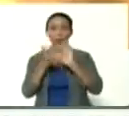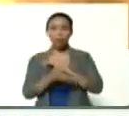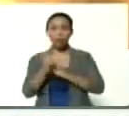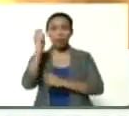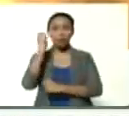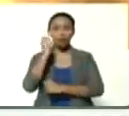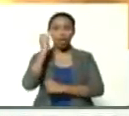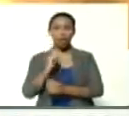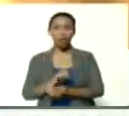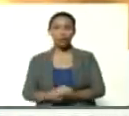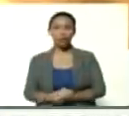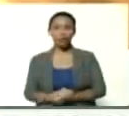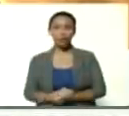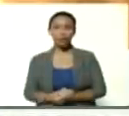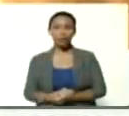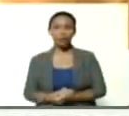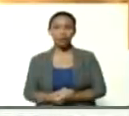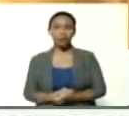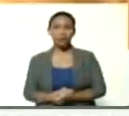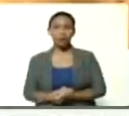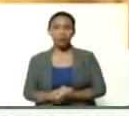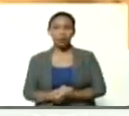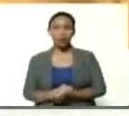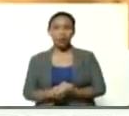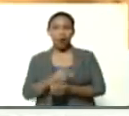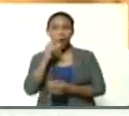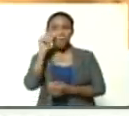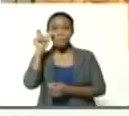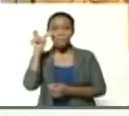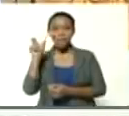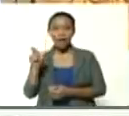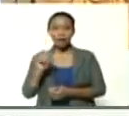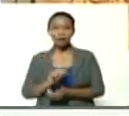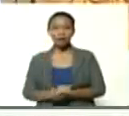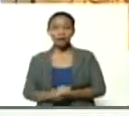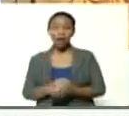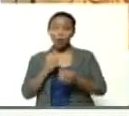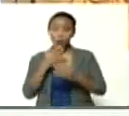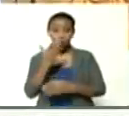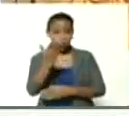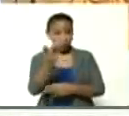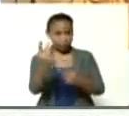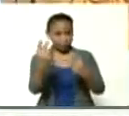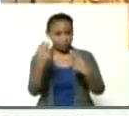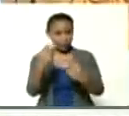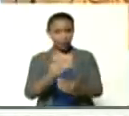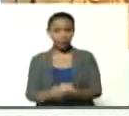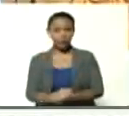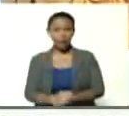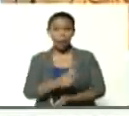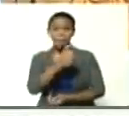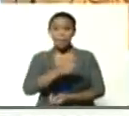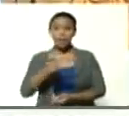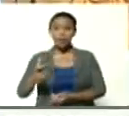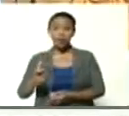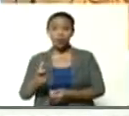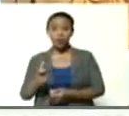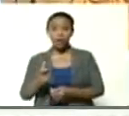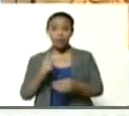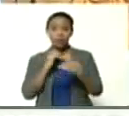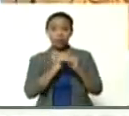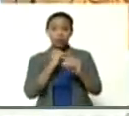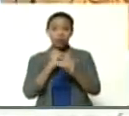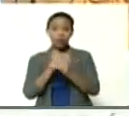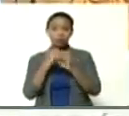diputado, don Escalón. Bueno, fíjense ustedes, las personas comunes y